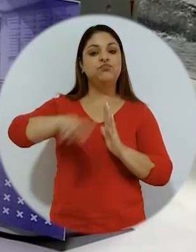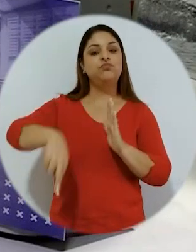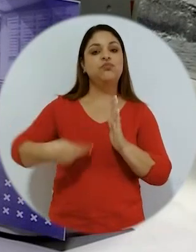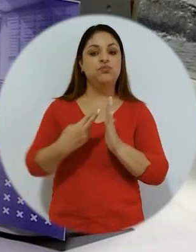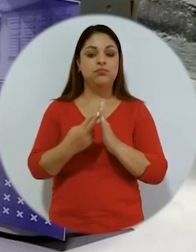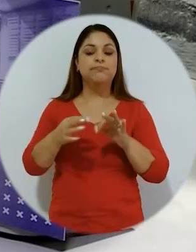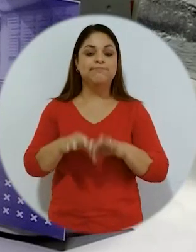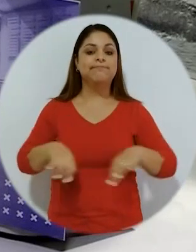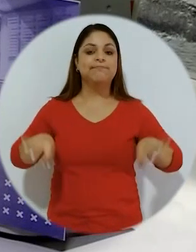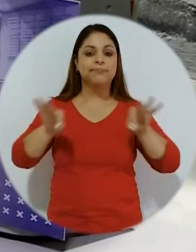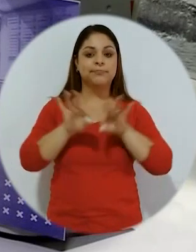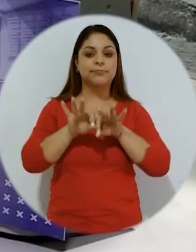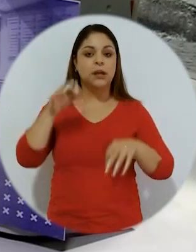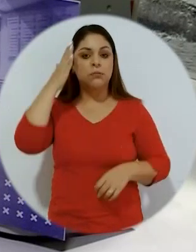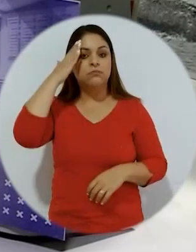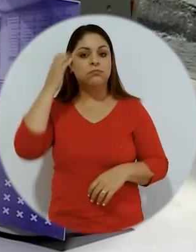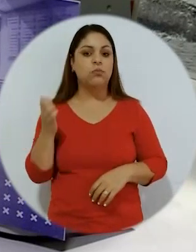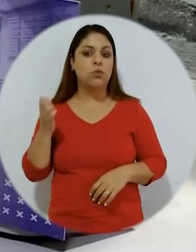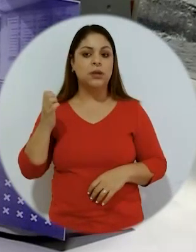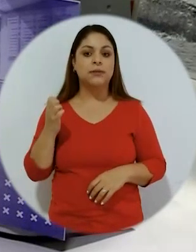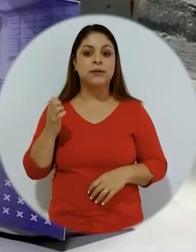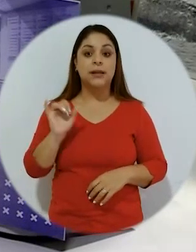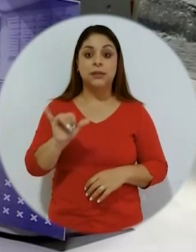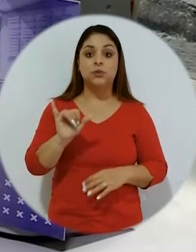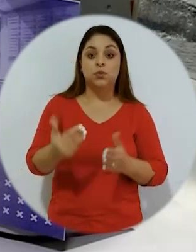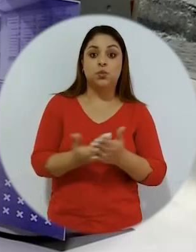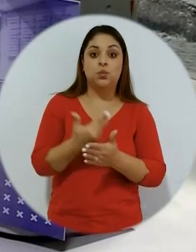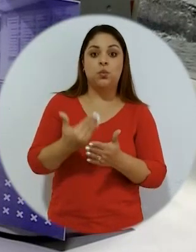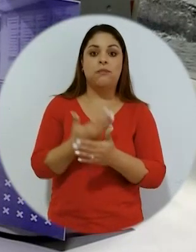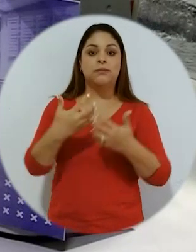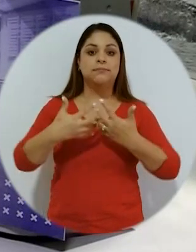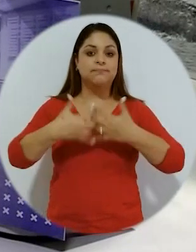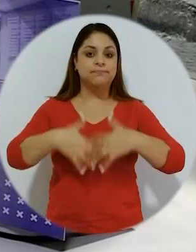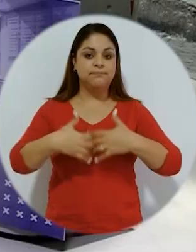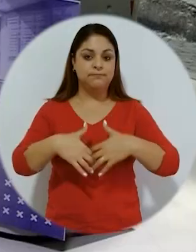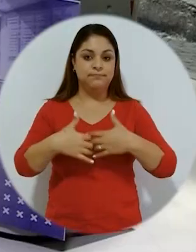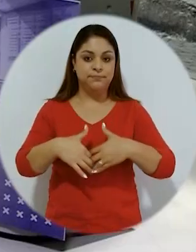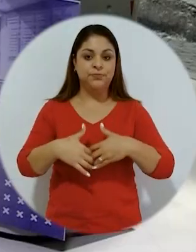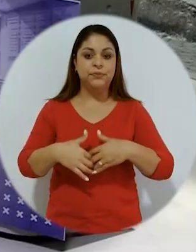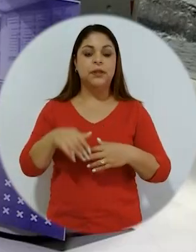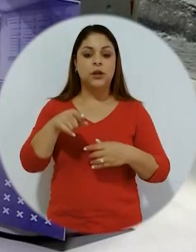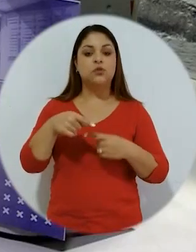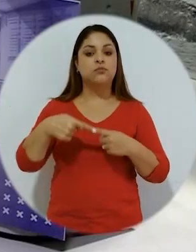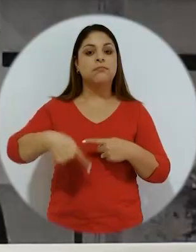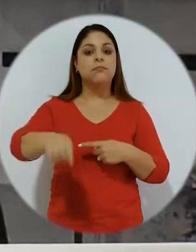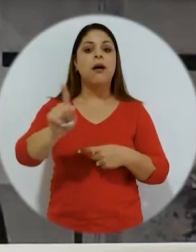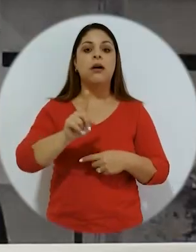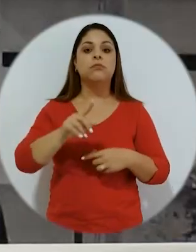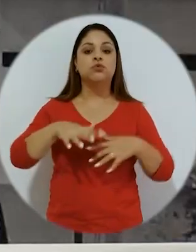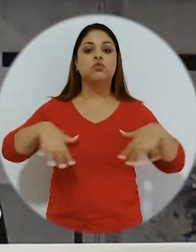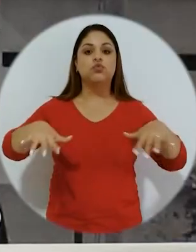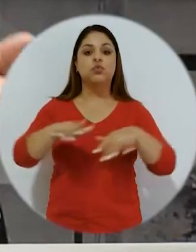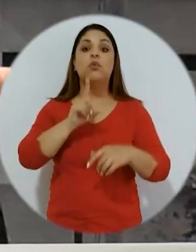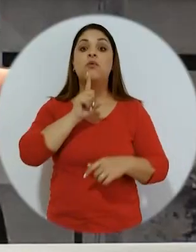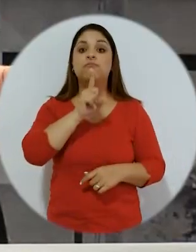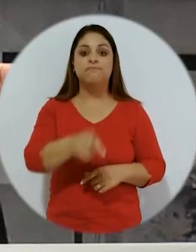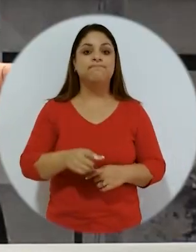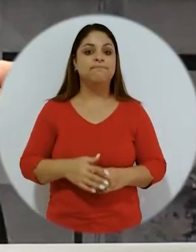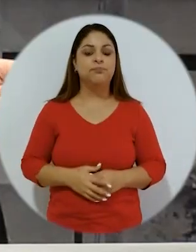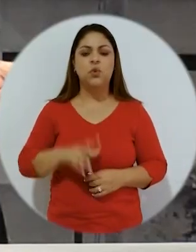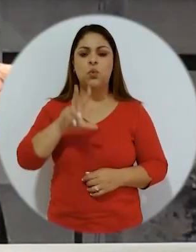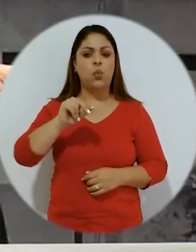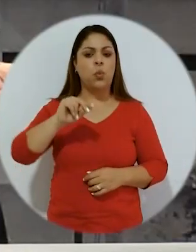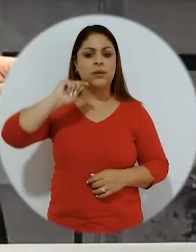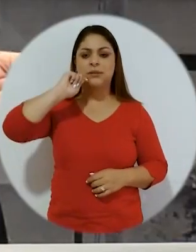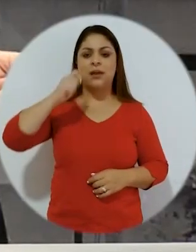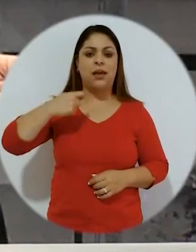un rol muy importante porque hace rato estamos hablando de que esas nuevas empresas y esos nuevos emprendimientos van a llegar a zonas rurales. No